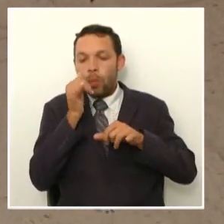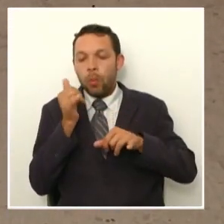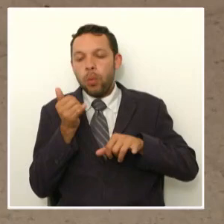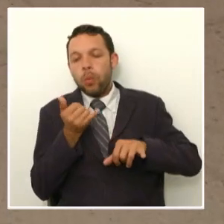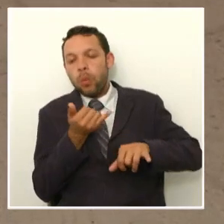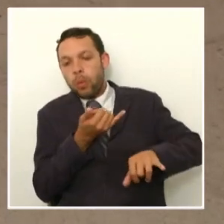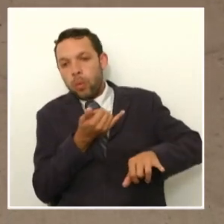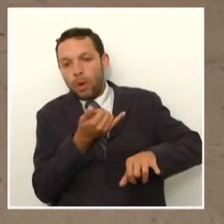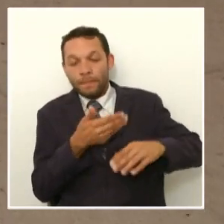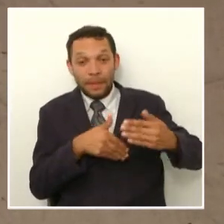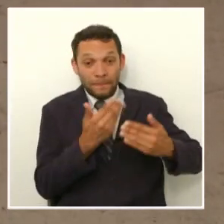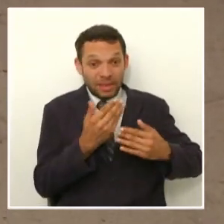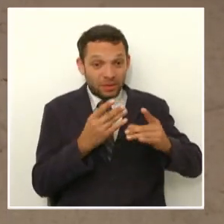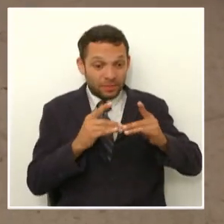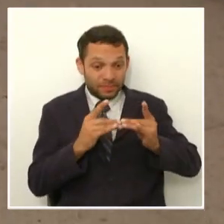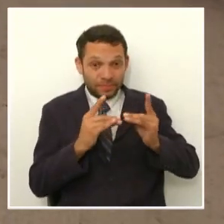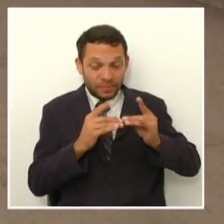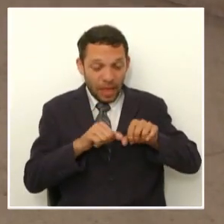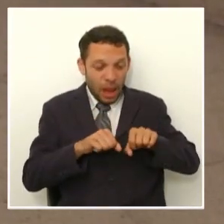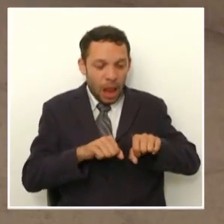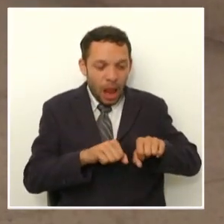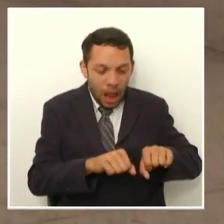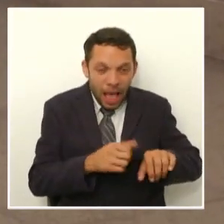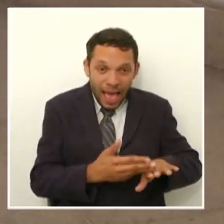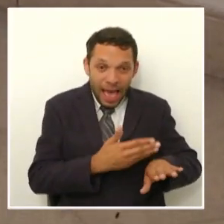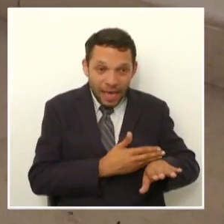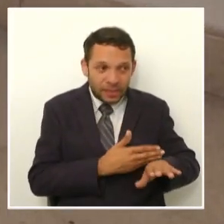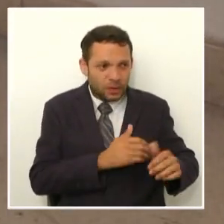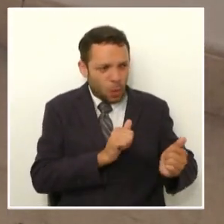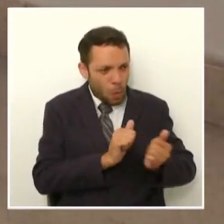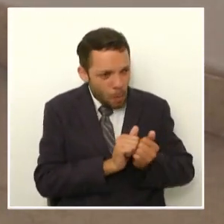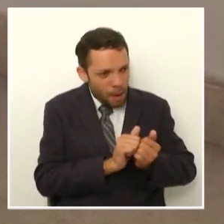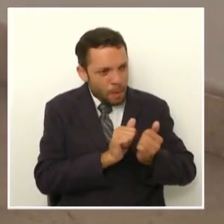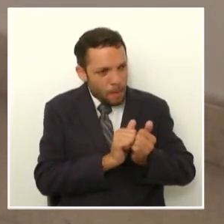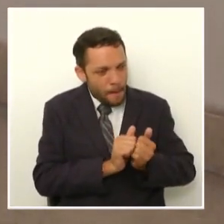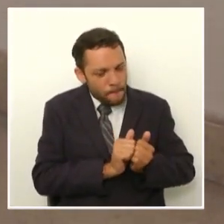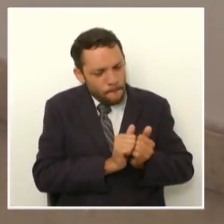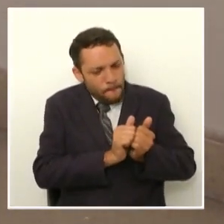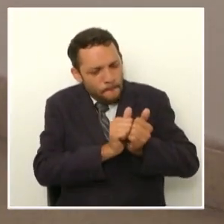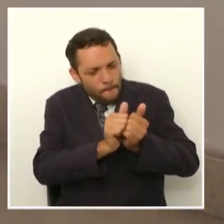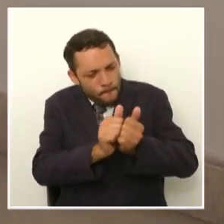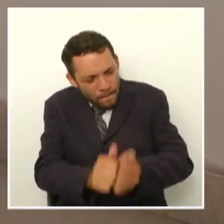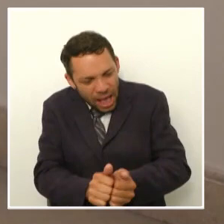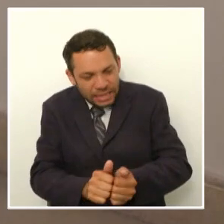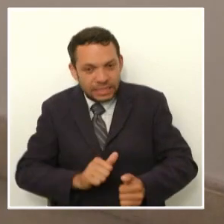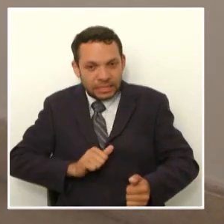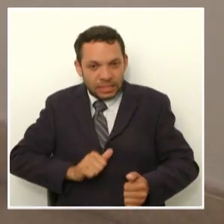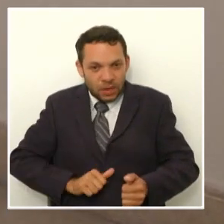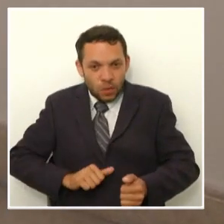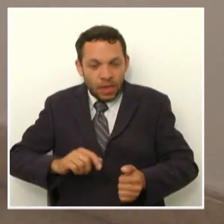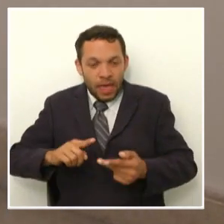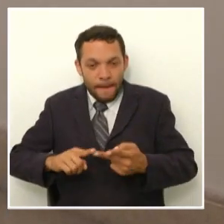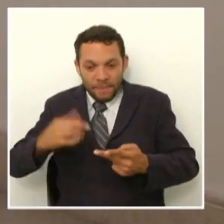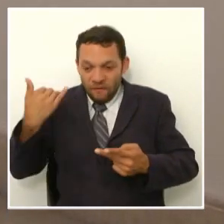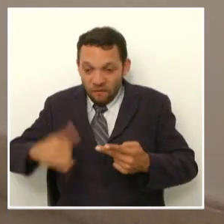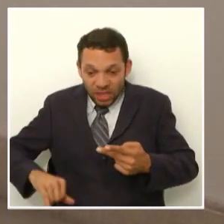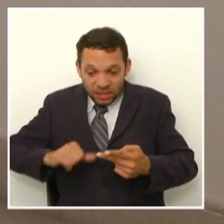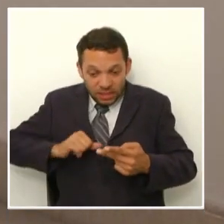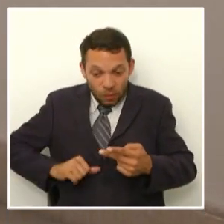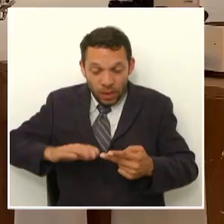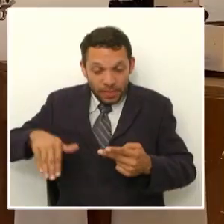desde cuando lo ve antes de la cirugía, lo acompaña durante la cirugía y lo acompaña posteriormente en el